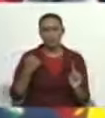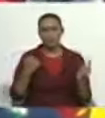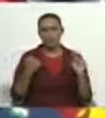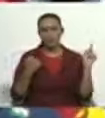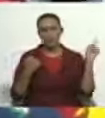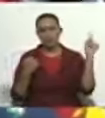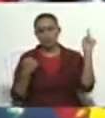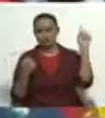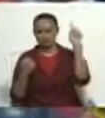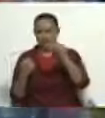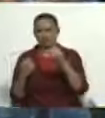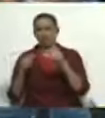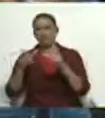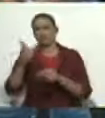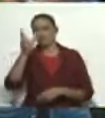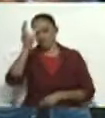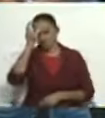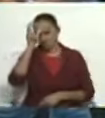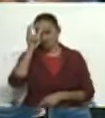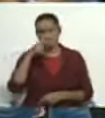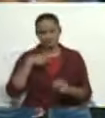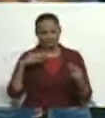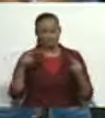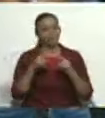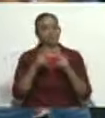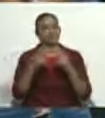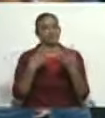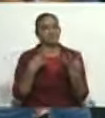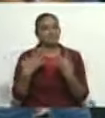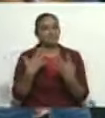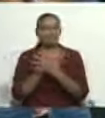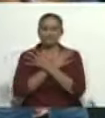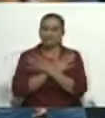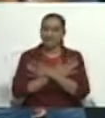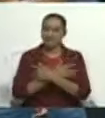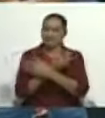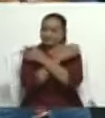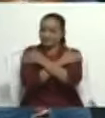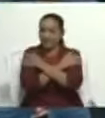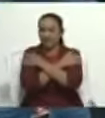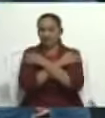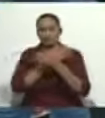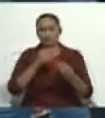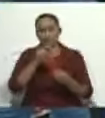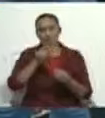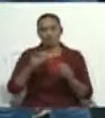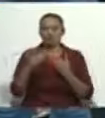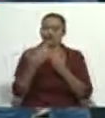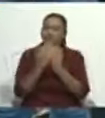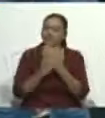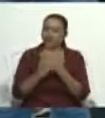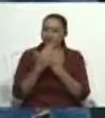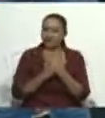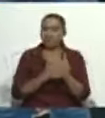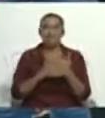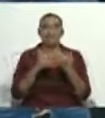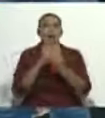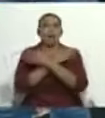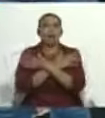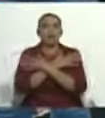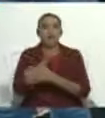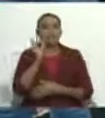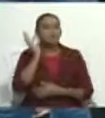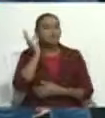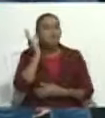Encontrarnos con ustedes. Sentir a la gente. Abrazarlo. Porque uno sabe que cuando abraza a la mujer, a una mujer